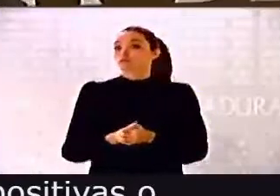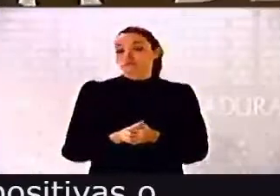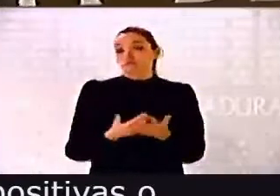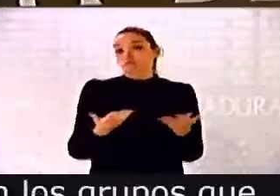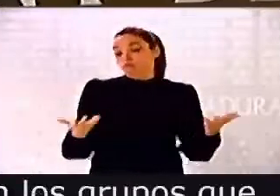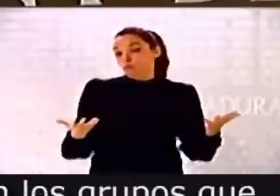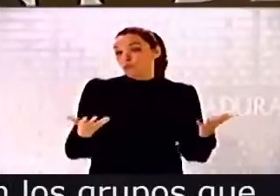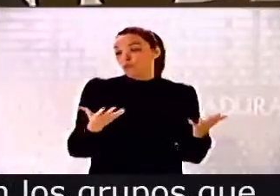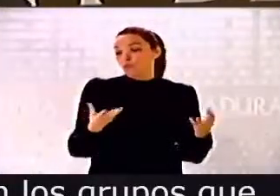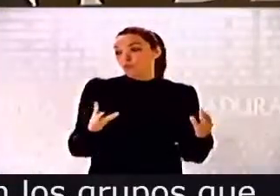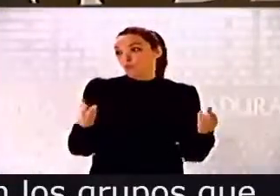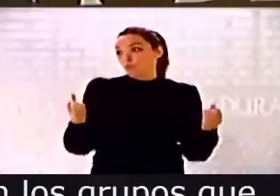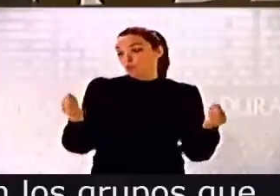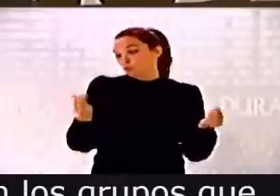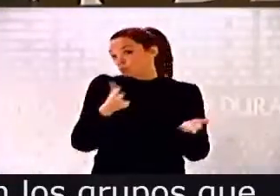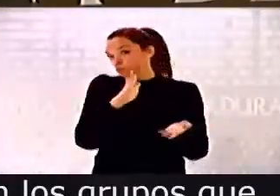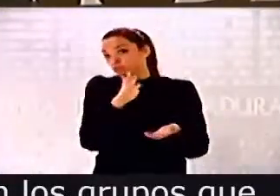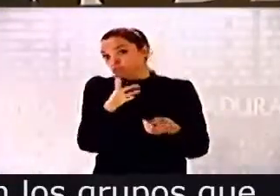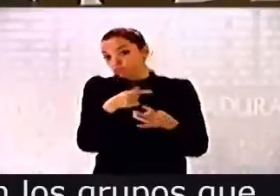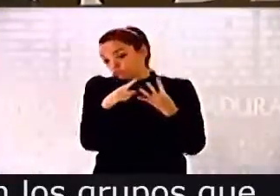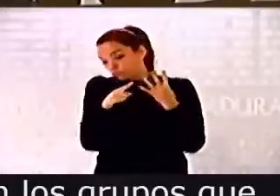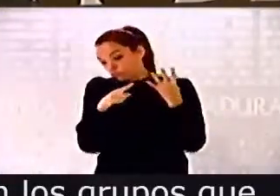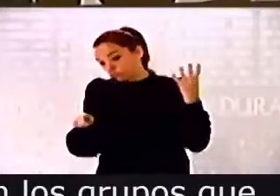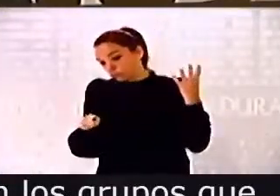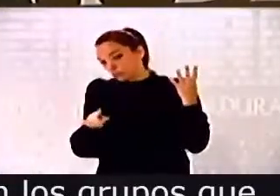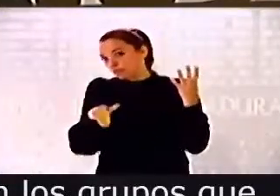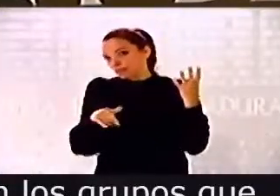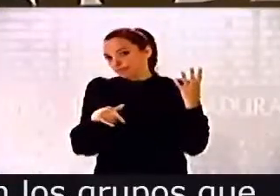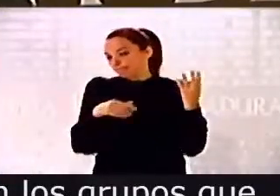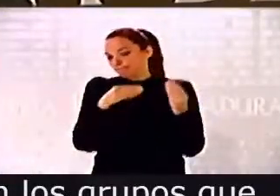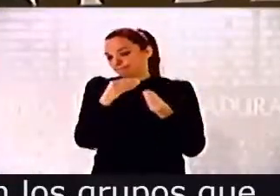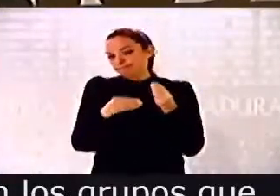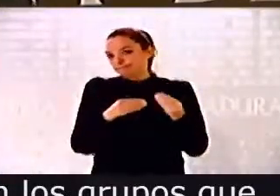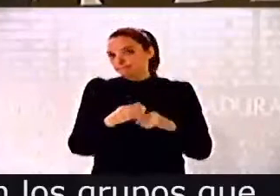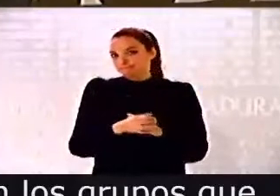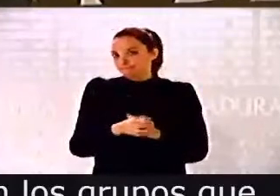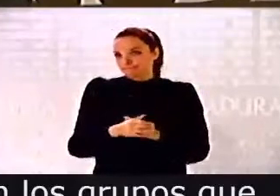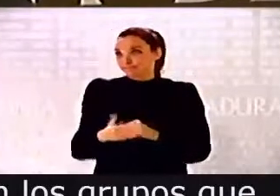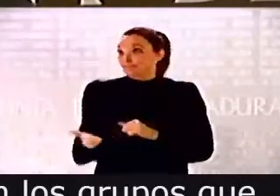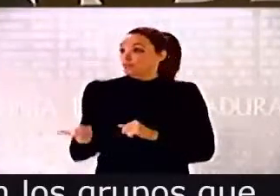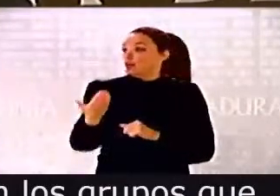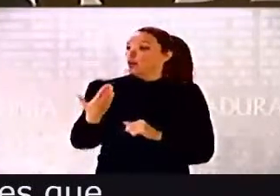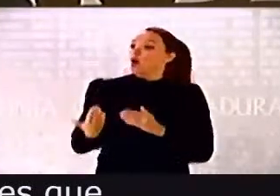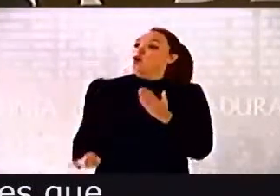razones que probablemente nos lleven a no guardarlo. El otro día